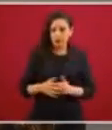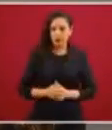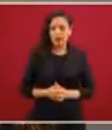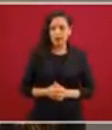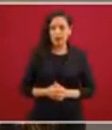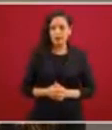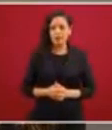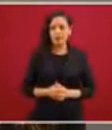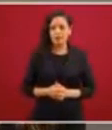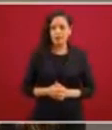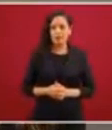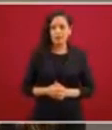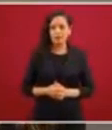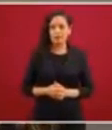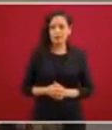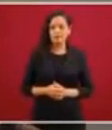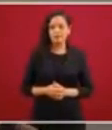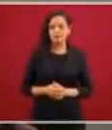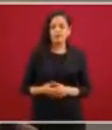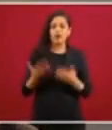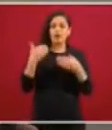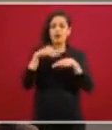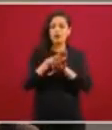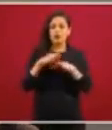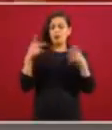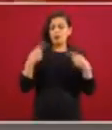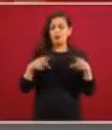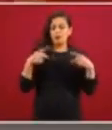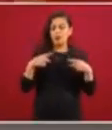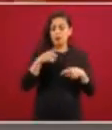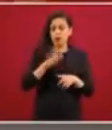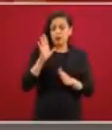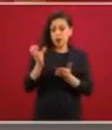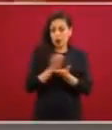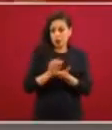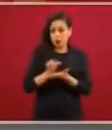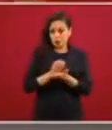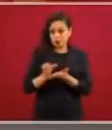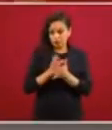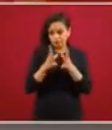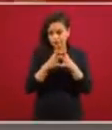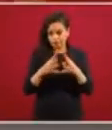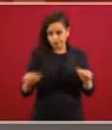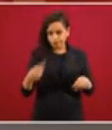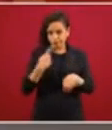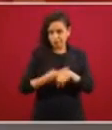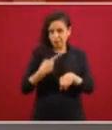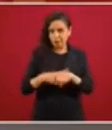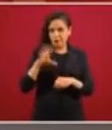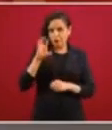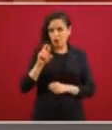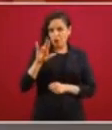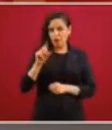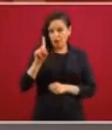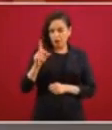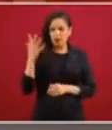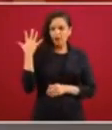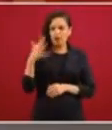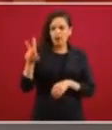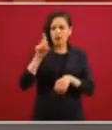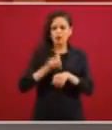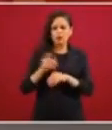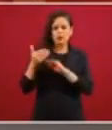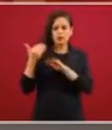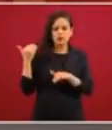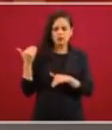Sobre las personas que se recuperan de COVID, es la gráfica que presentamos ya desde hace más de 10 días, la acabo de presentar